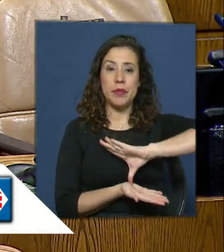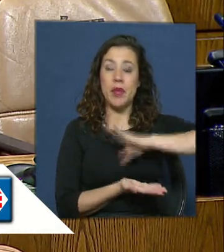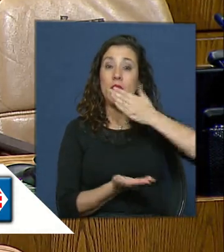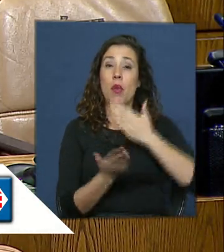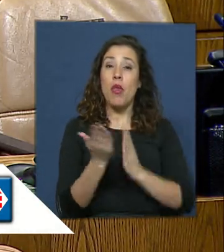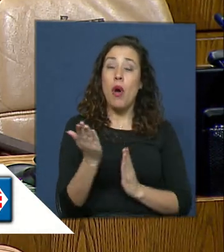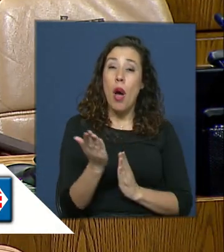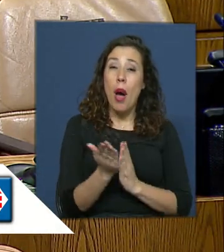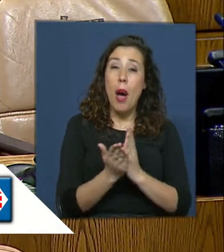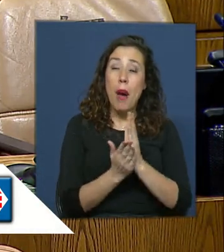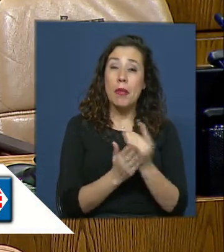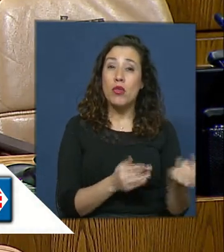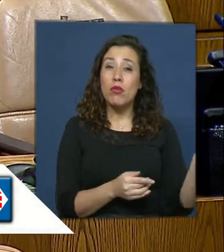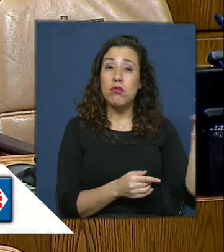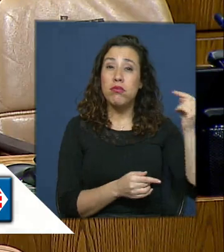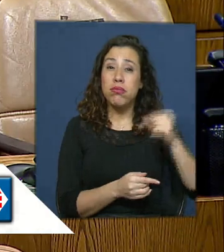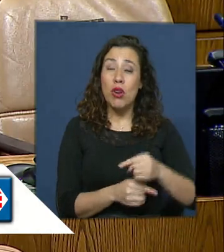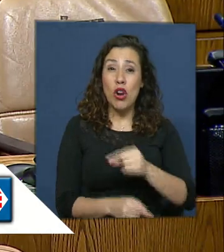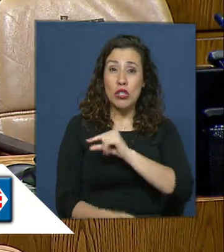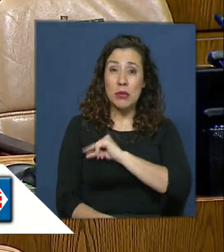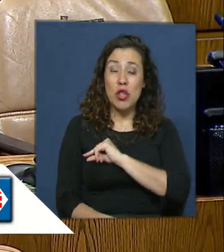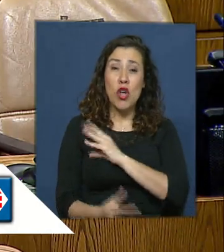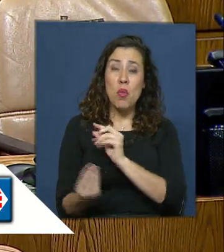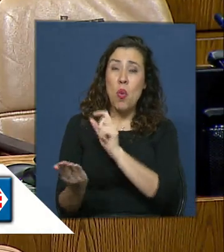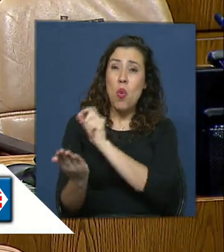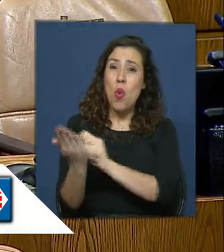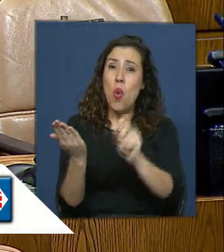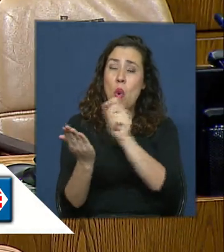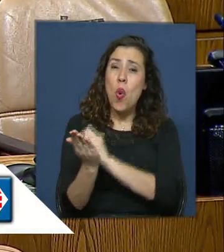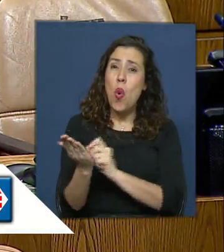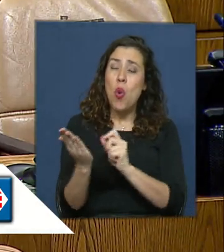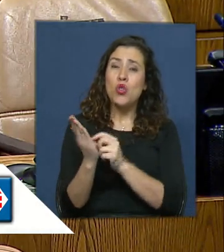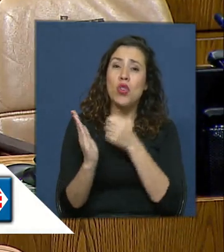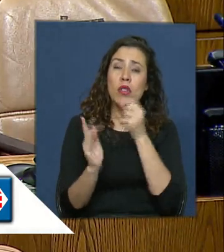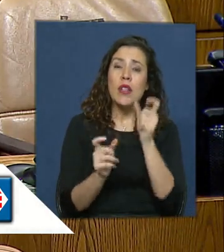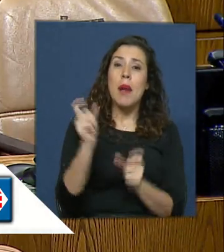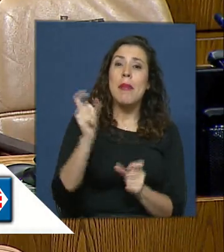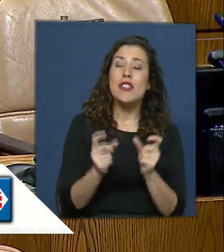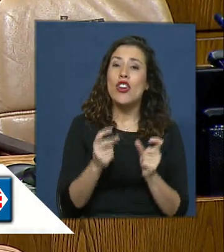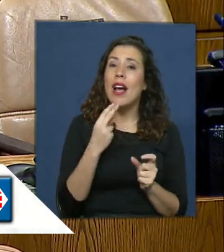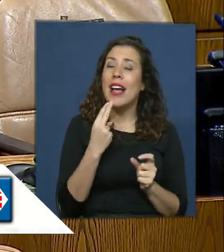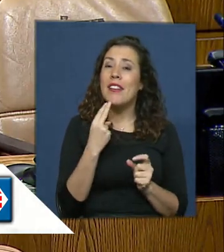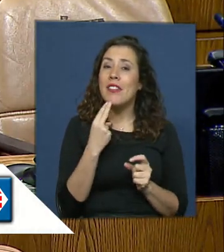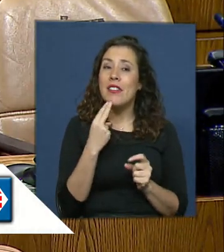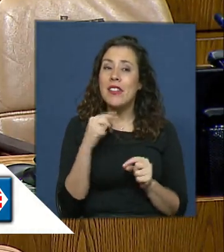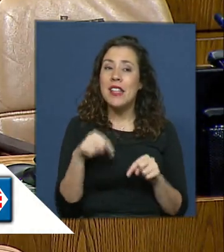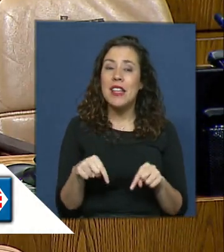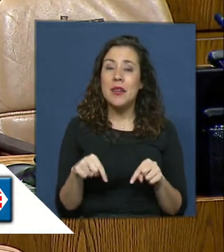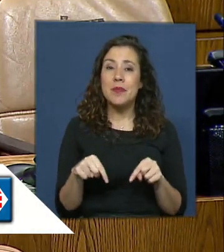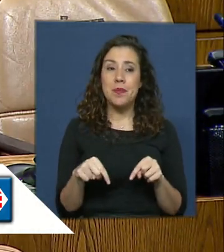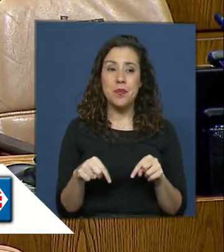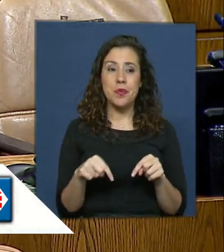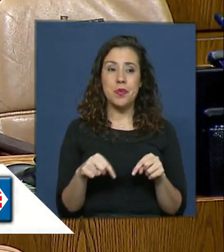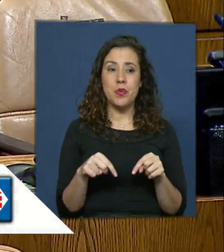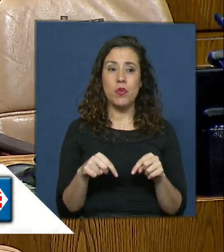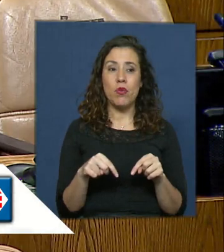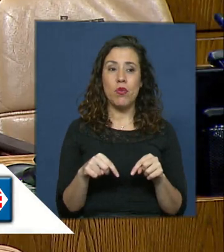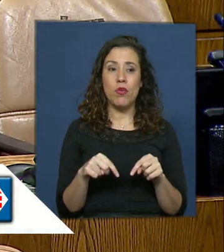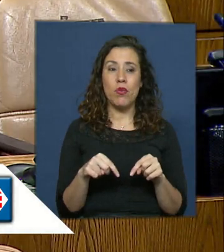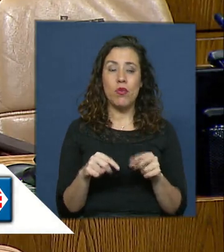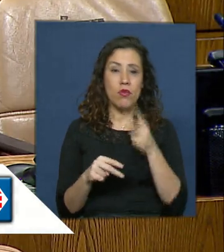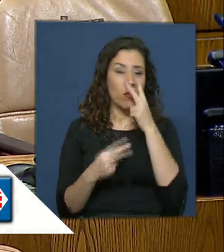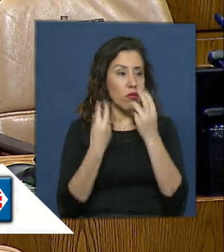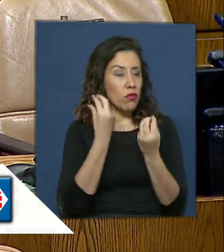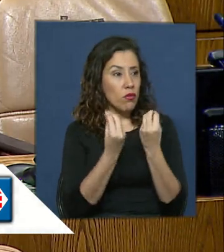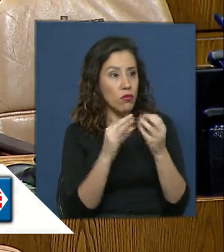inicios de la presencia colonial, diversos autores se han referido a los habitantes que cobija, denotando la